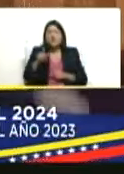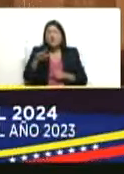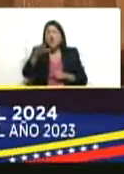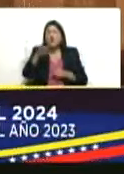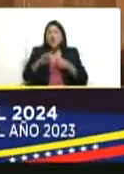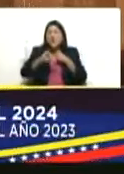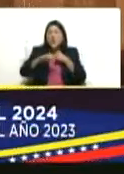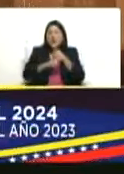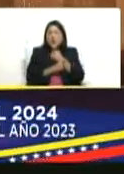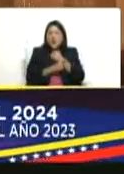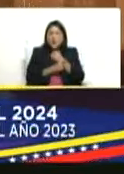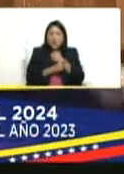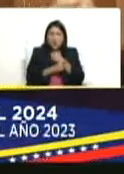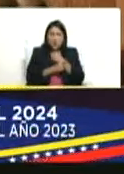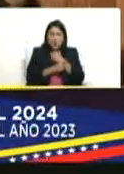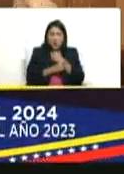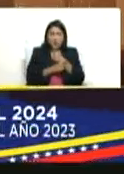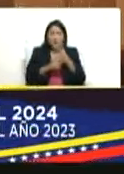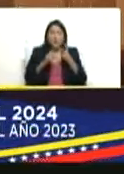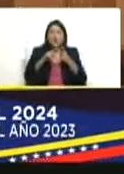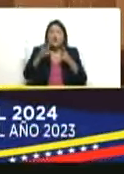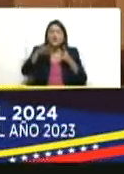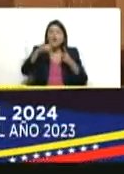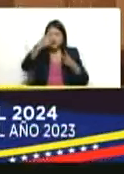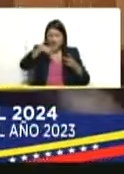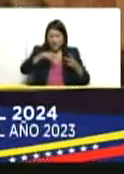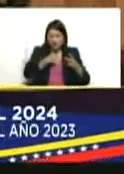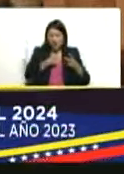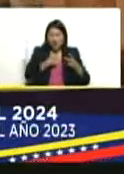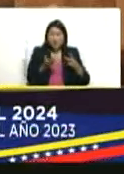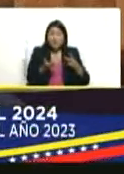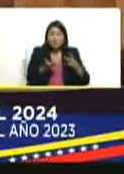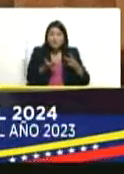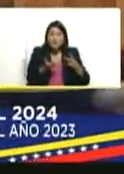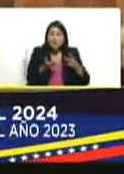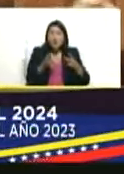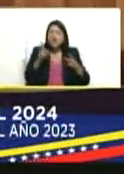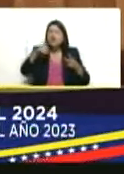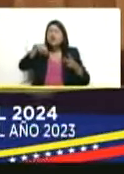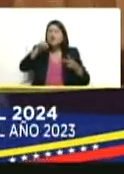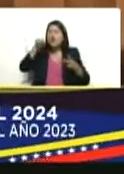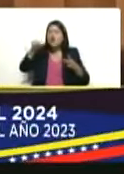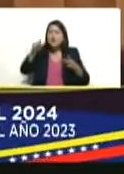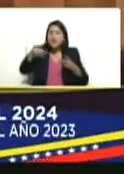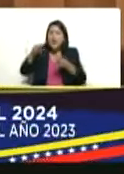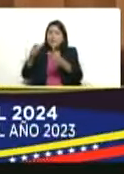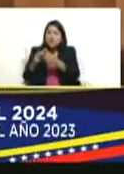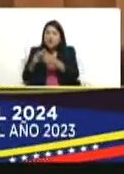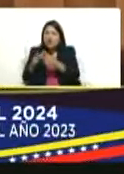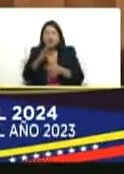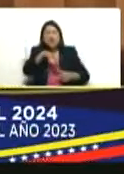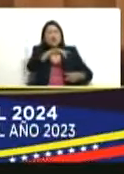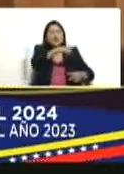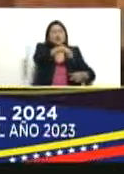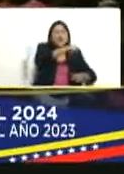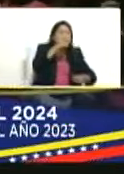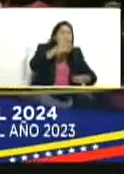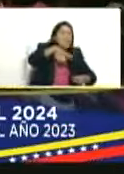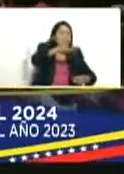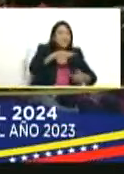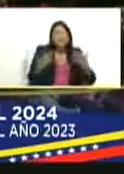Guaidó y dónde estoy yo? ¿Dónde están ellos y dónde está el pueblo? ¿Dónde